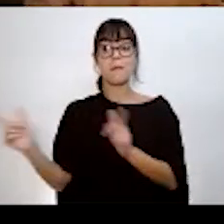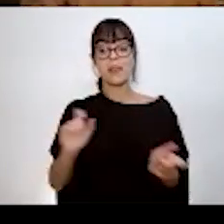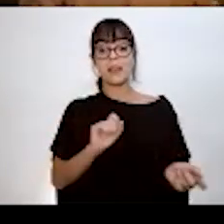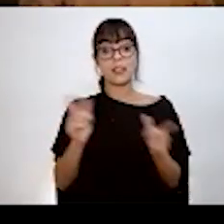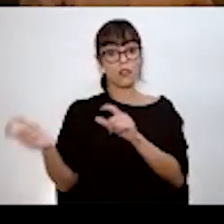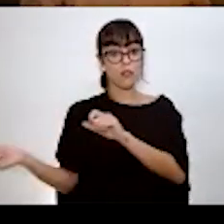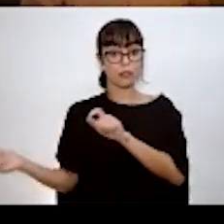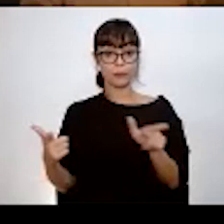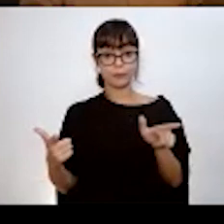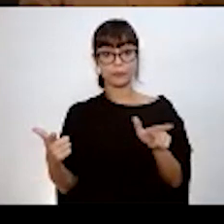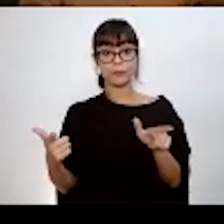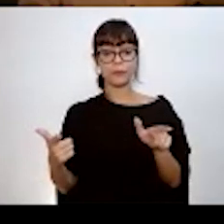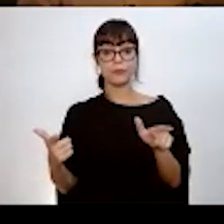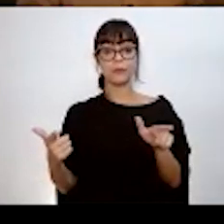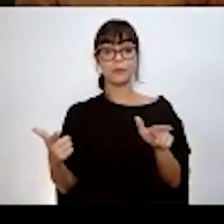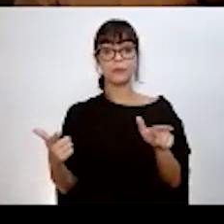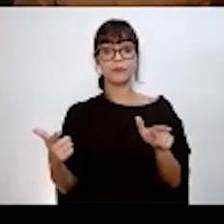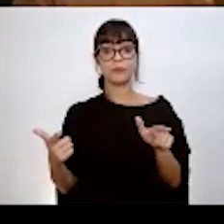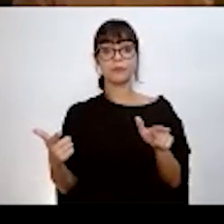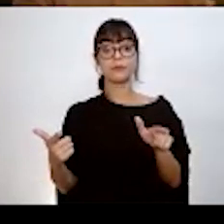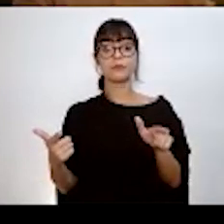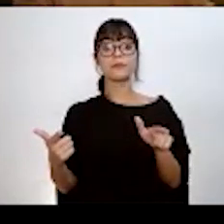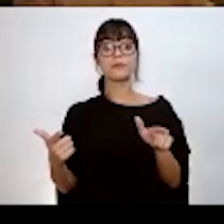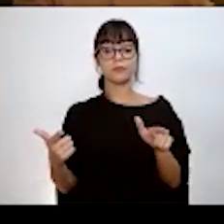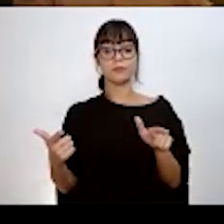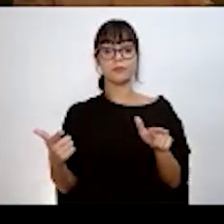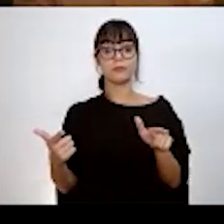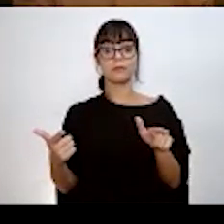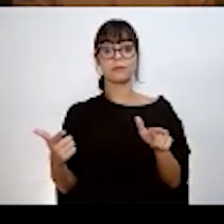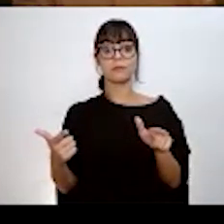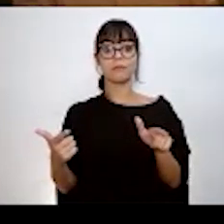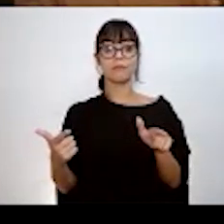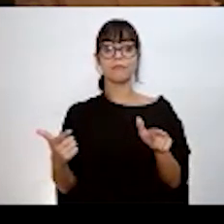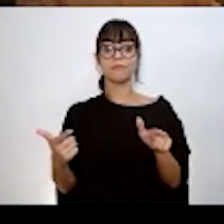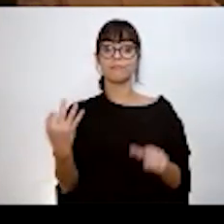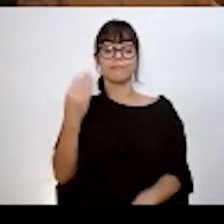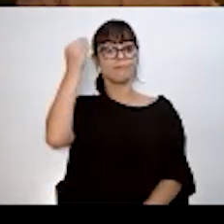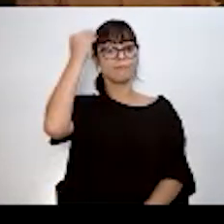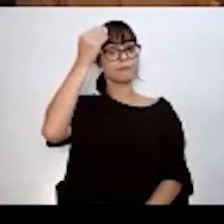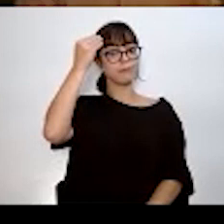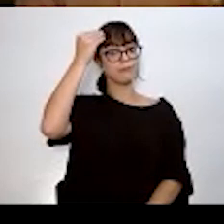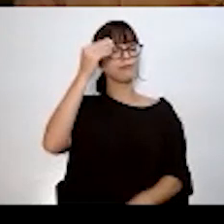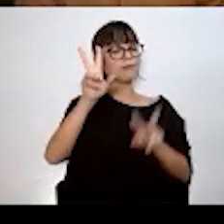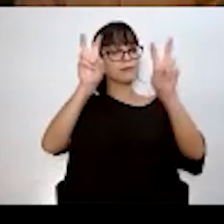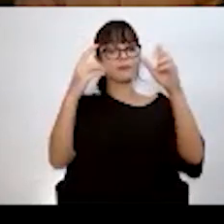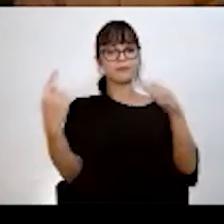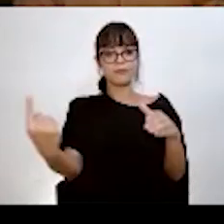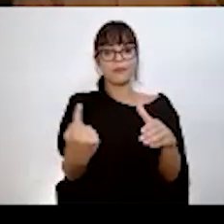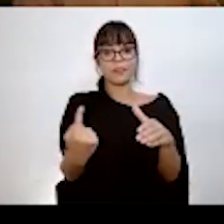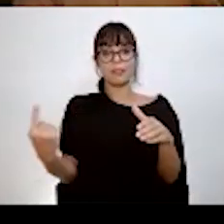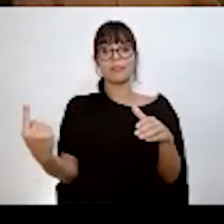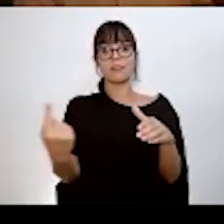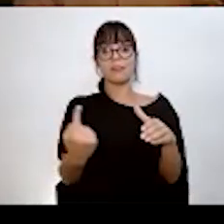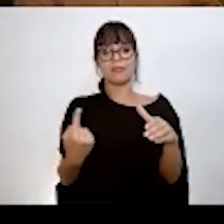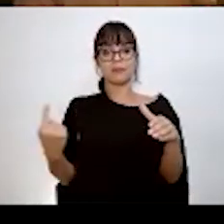que construir sobre los antiguos habitantes de Gran Canaria nos obliga también a reflexionar sobre el supuesto aislamiento. Es